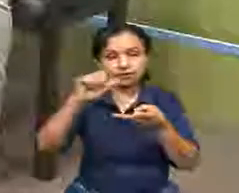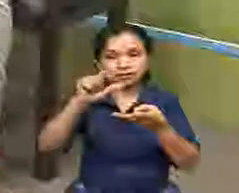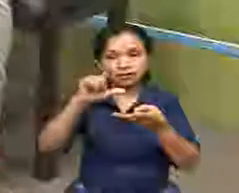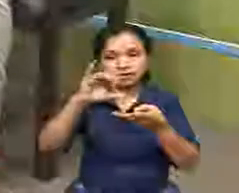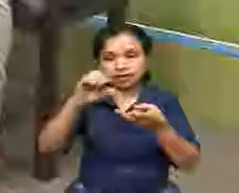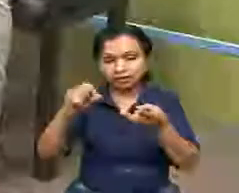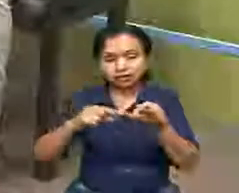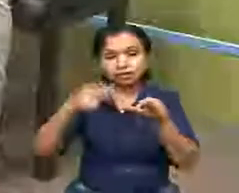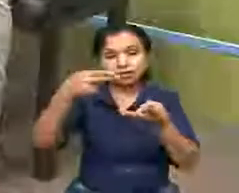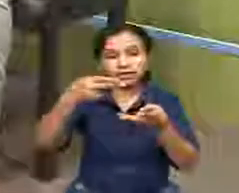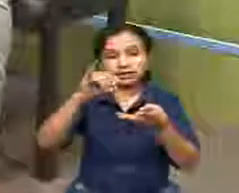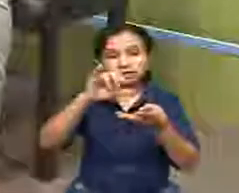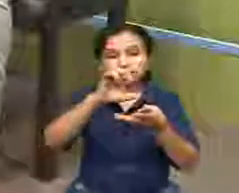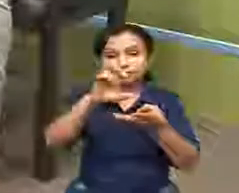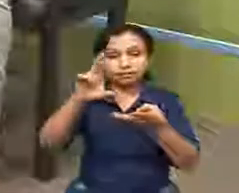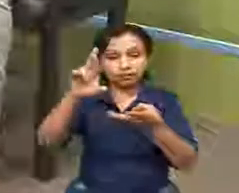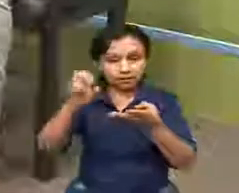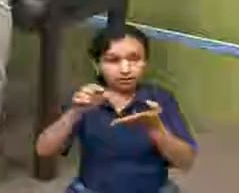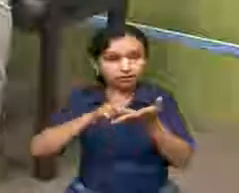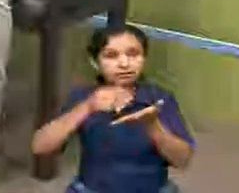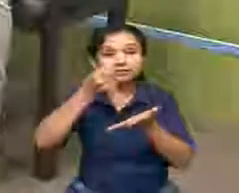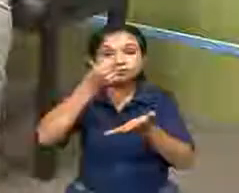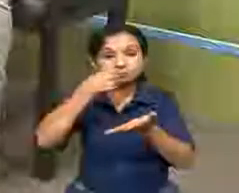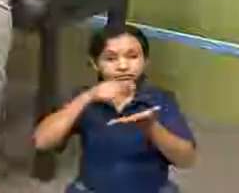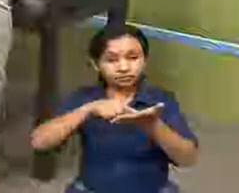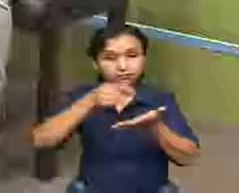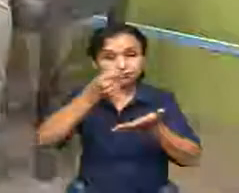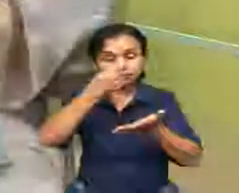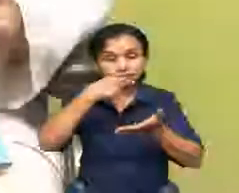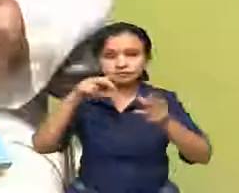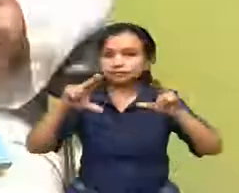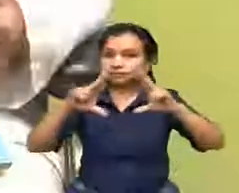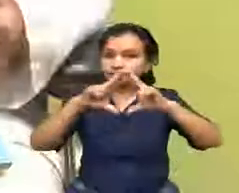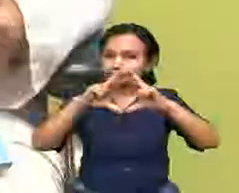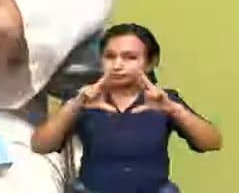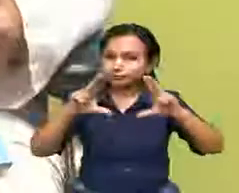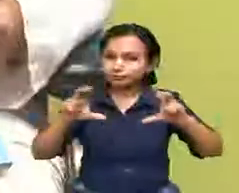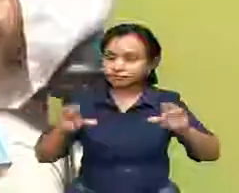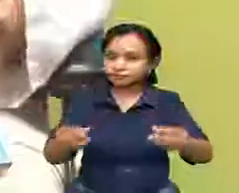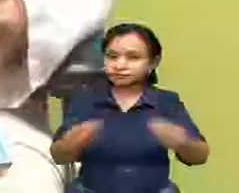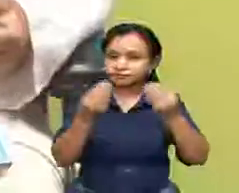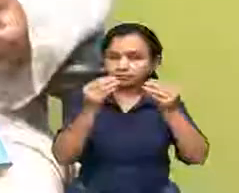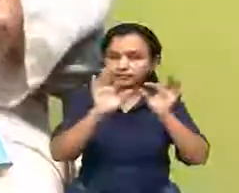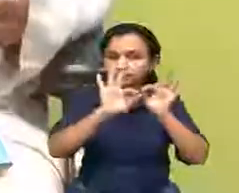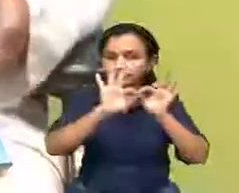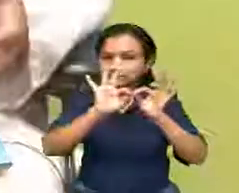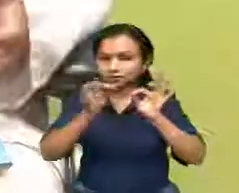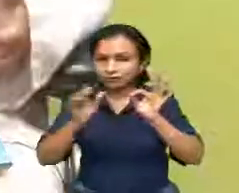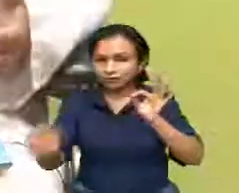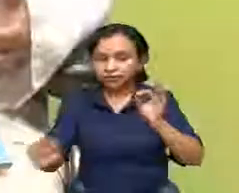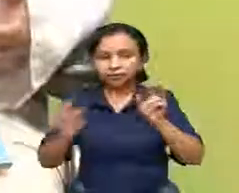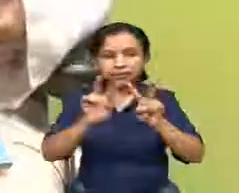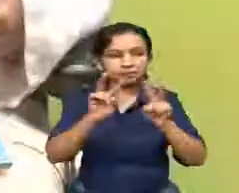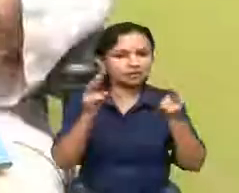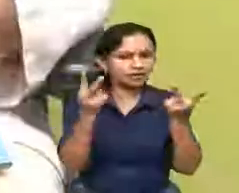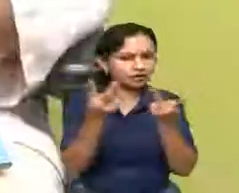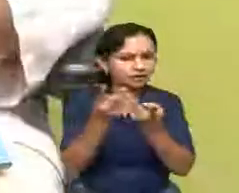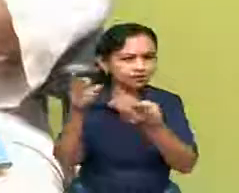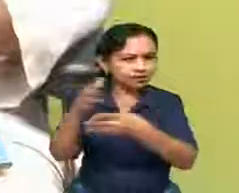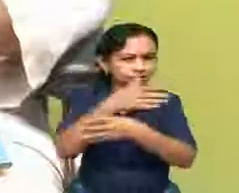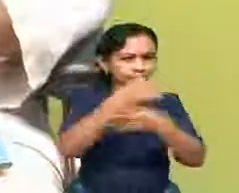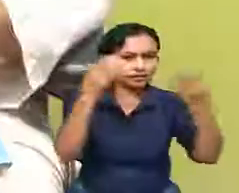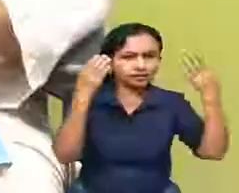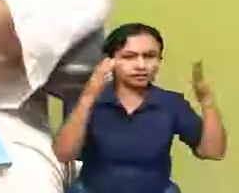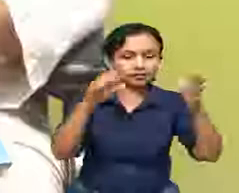Sabemos que en nuestro país nosotros somos ricos en frutas, verduras, vegetales, ¿verdad? Y todos